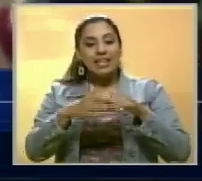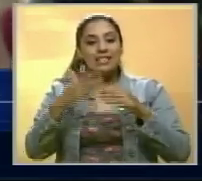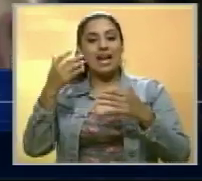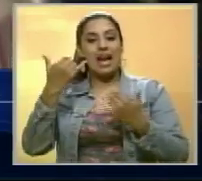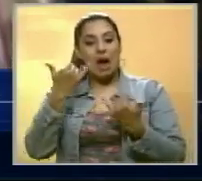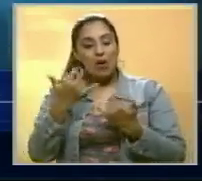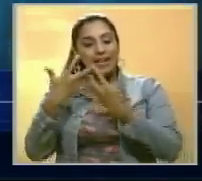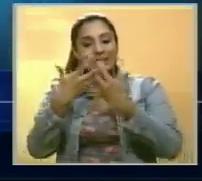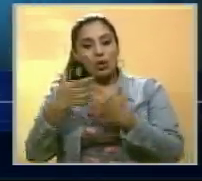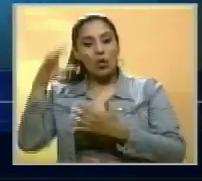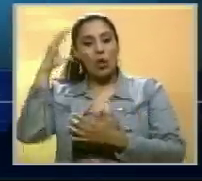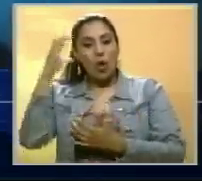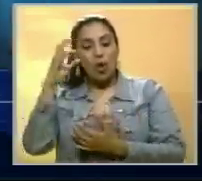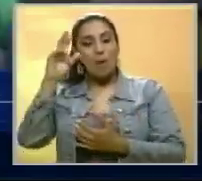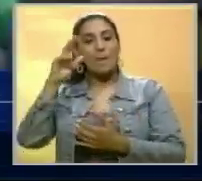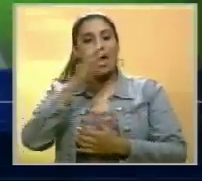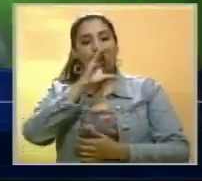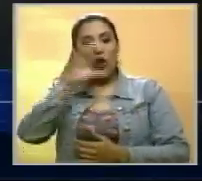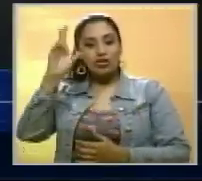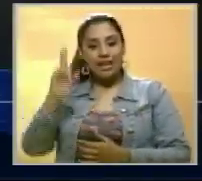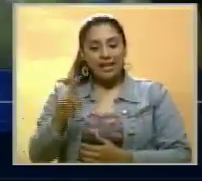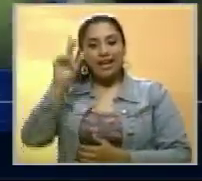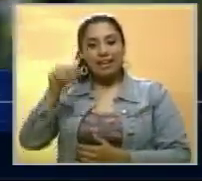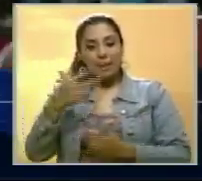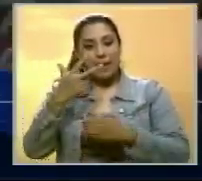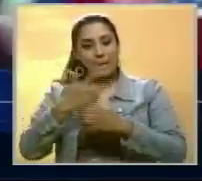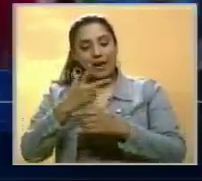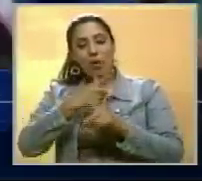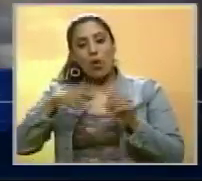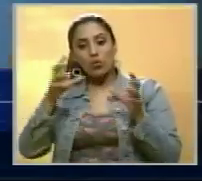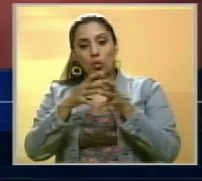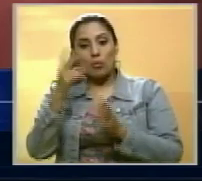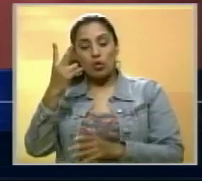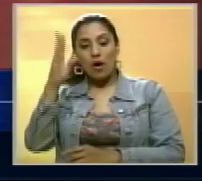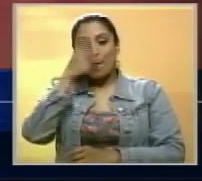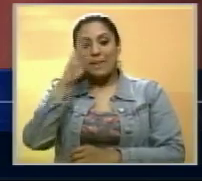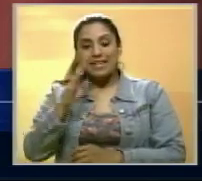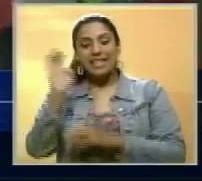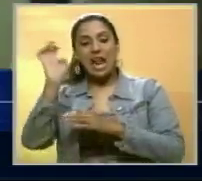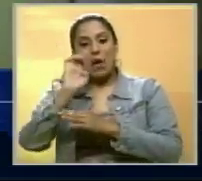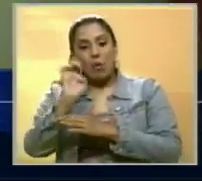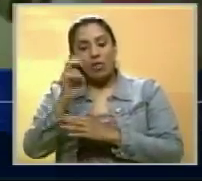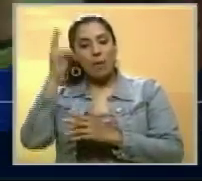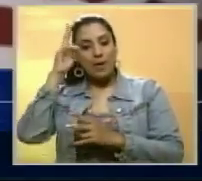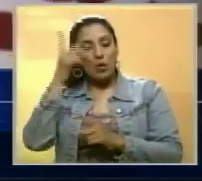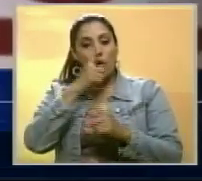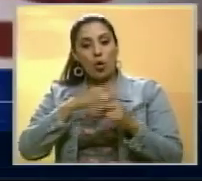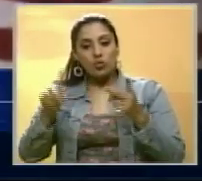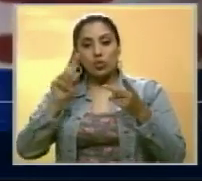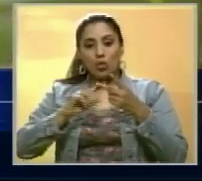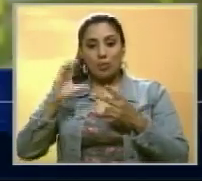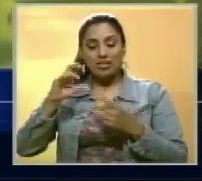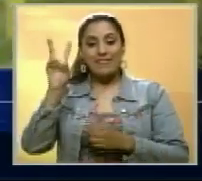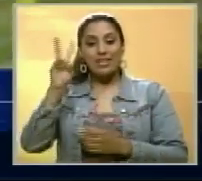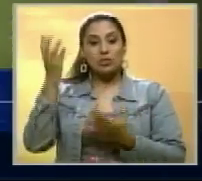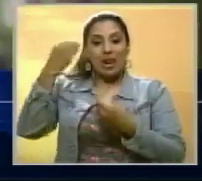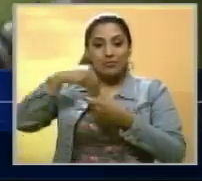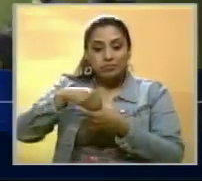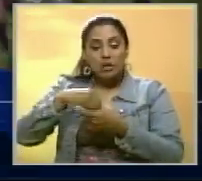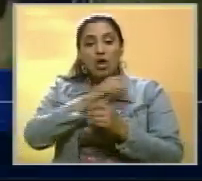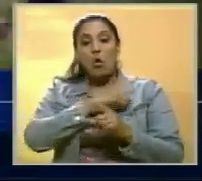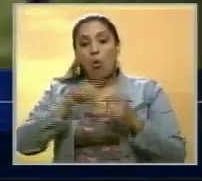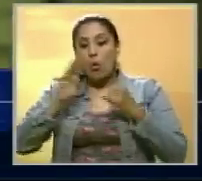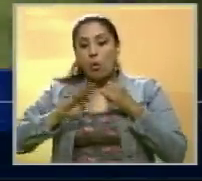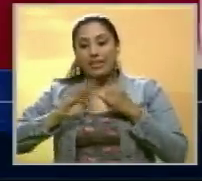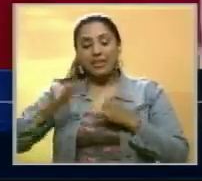y Paraguay. El grupo B estará conformado por Brasil, Ecuador, Haití y Perú. Y el grupo C contará con México, Uruguay, Jamaica y Venezuela. Por